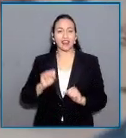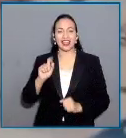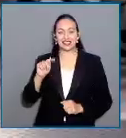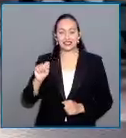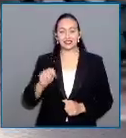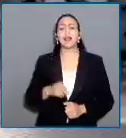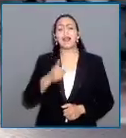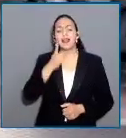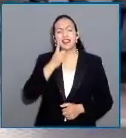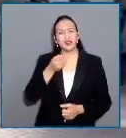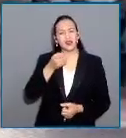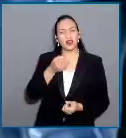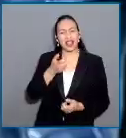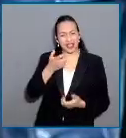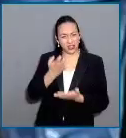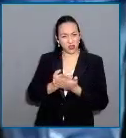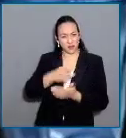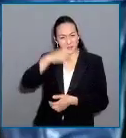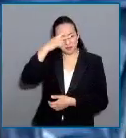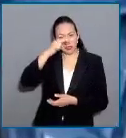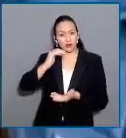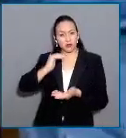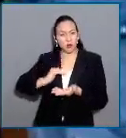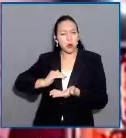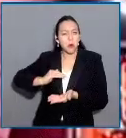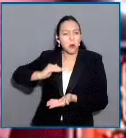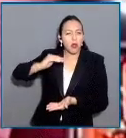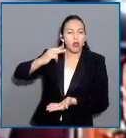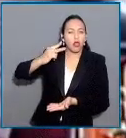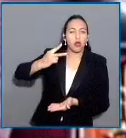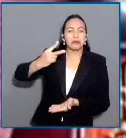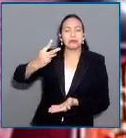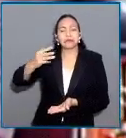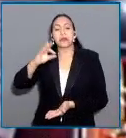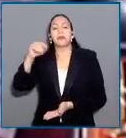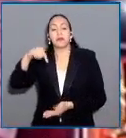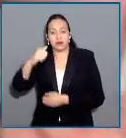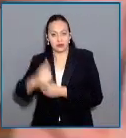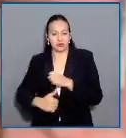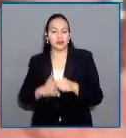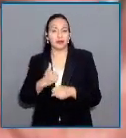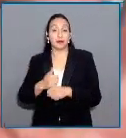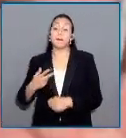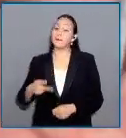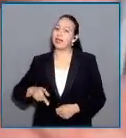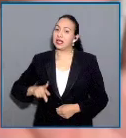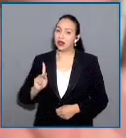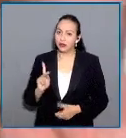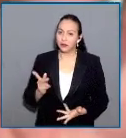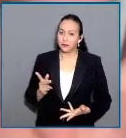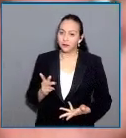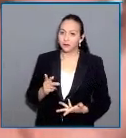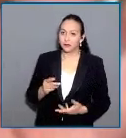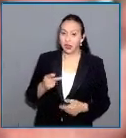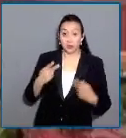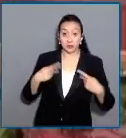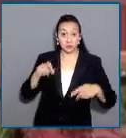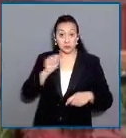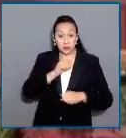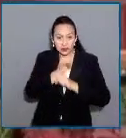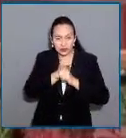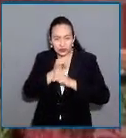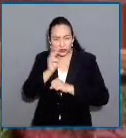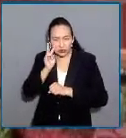de México crecerá entre 2 y 3% este año. Sin embargo, los analistas alertan que apenas